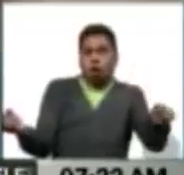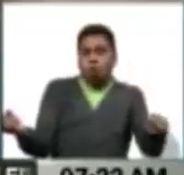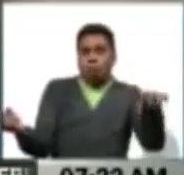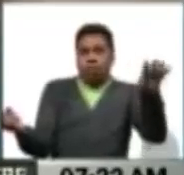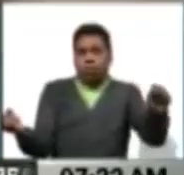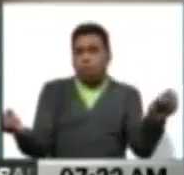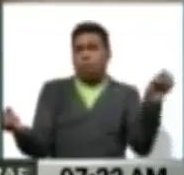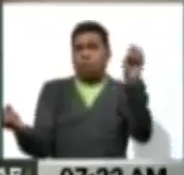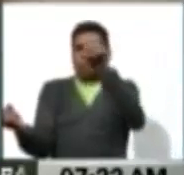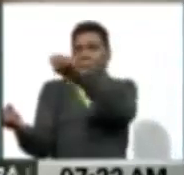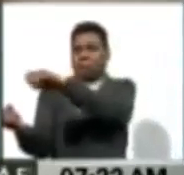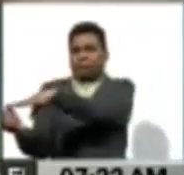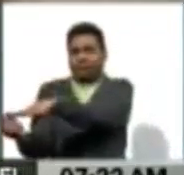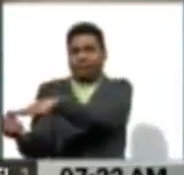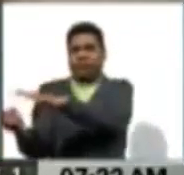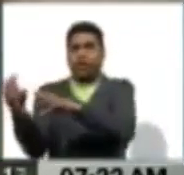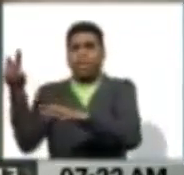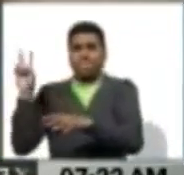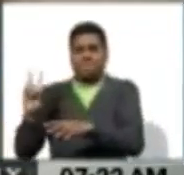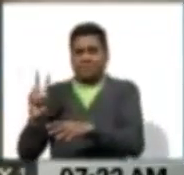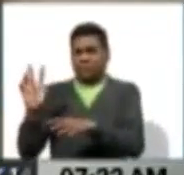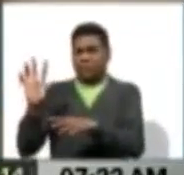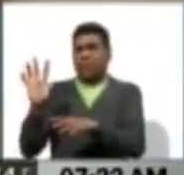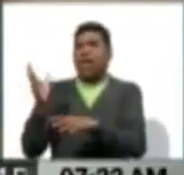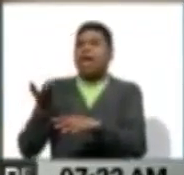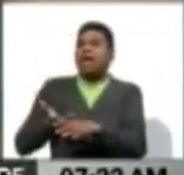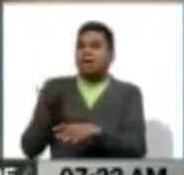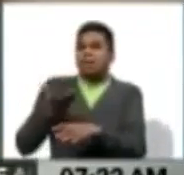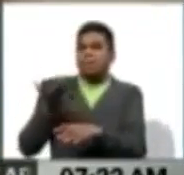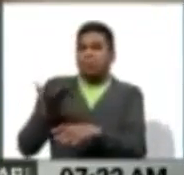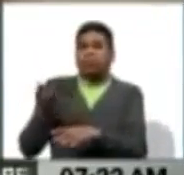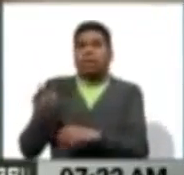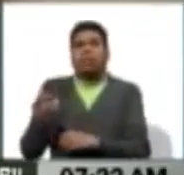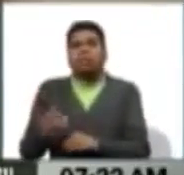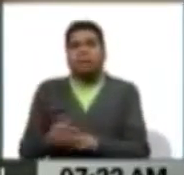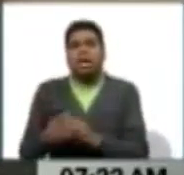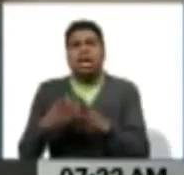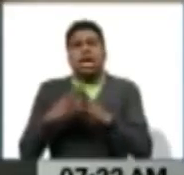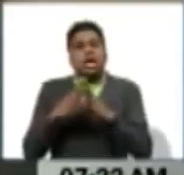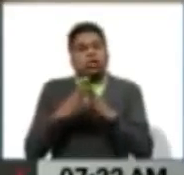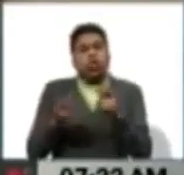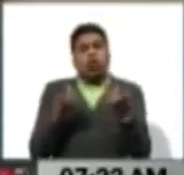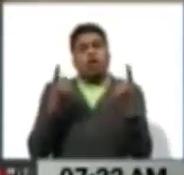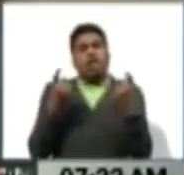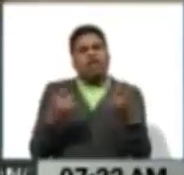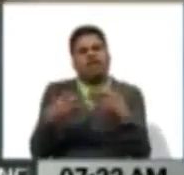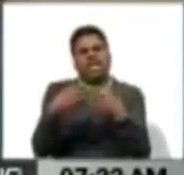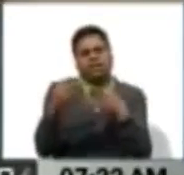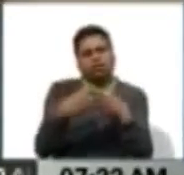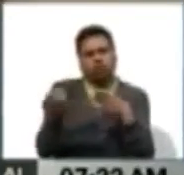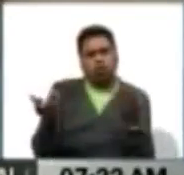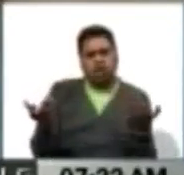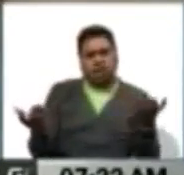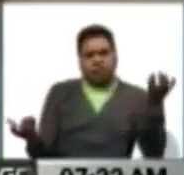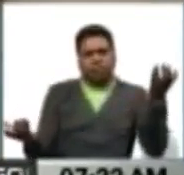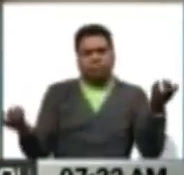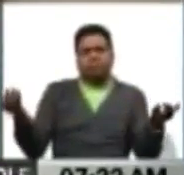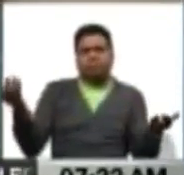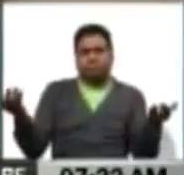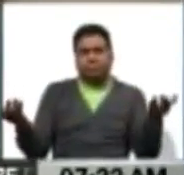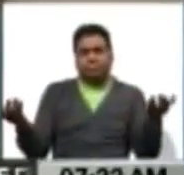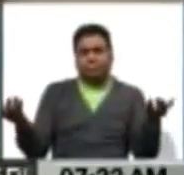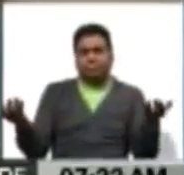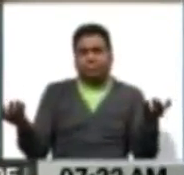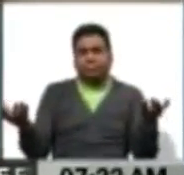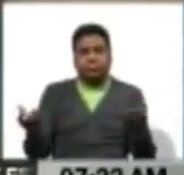manera, la falta de materia prima que ellos alegan tener por falta de divisas que le ofrece el Estado. Polar no